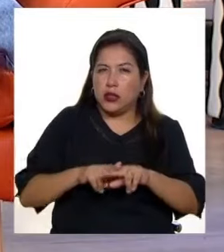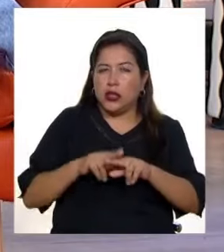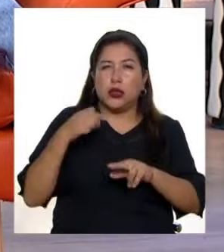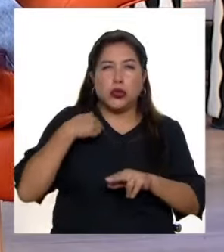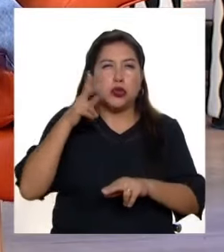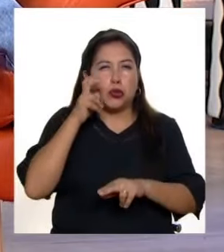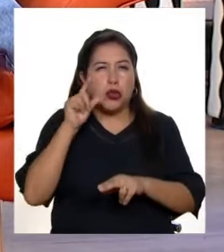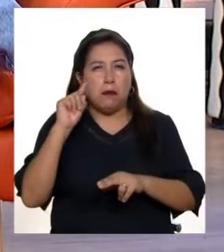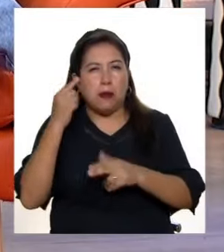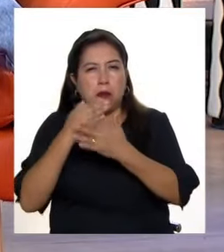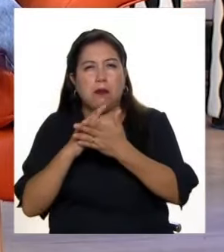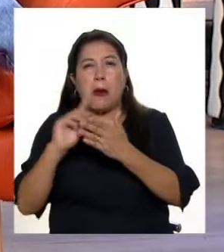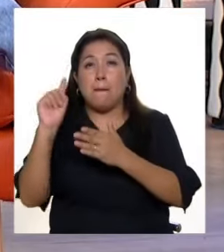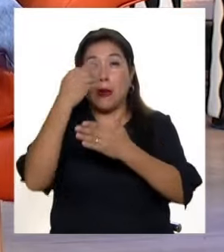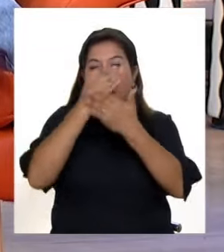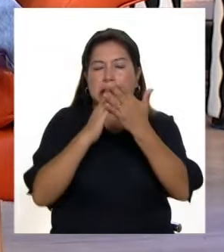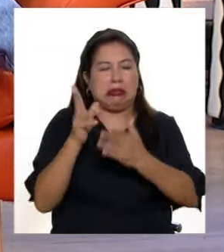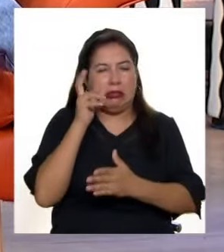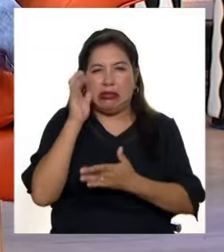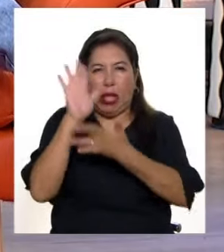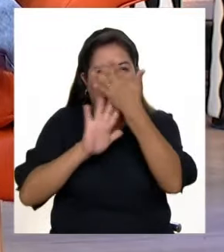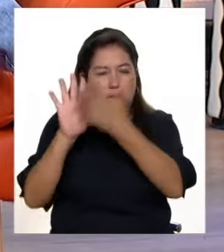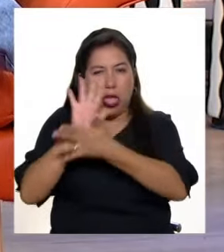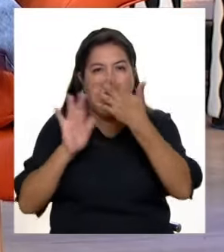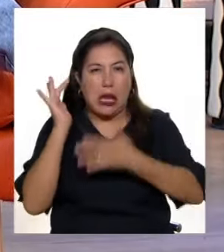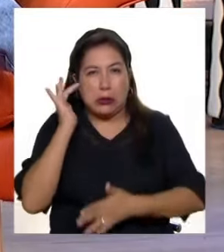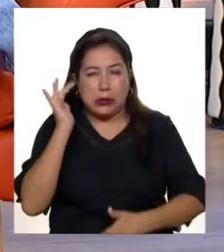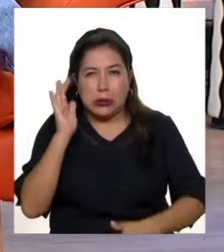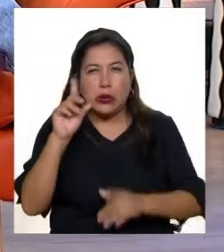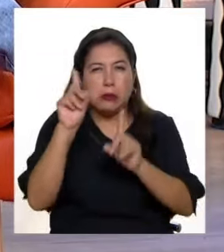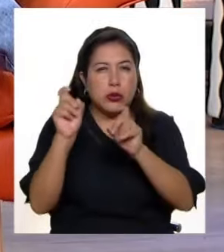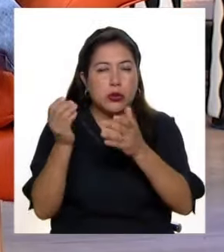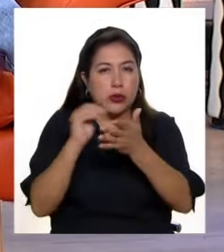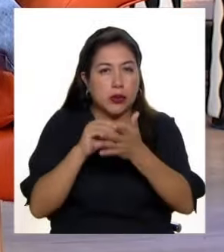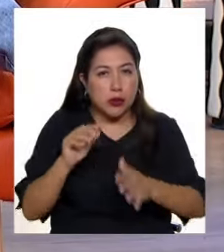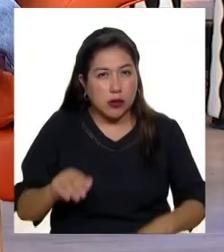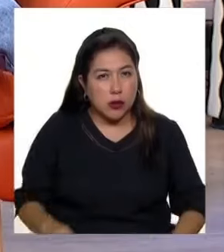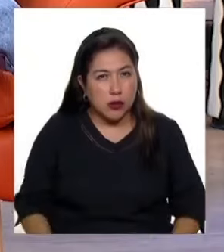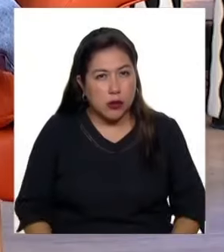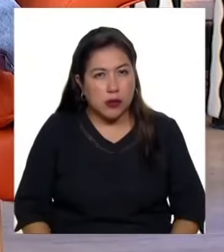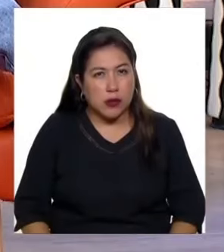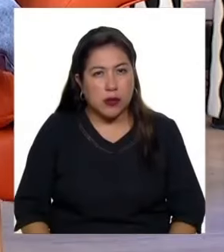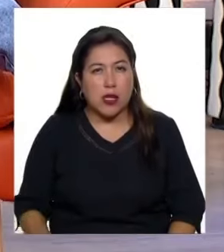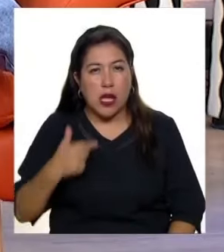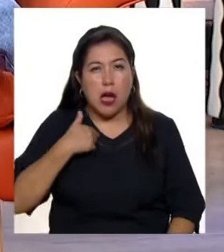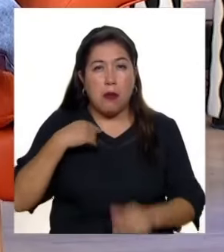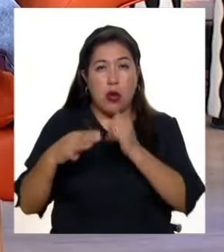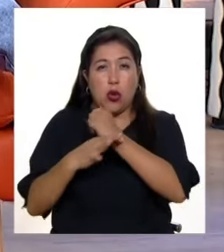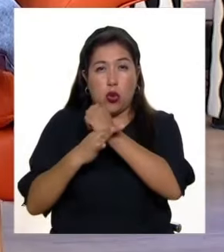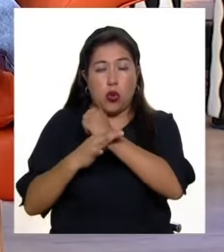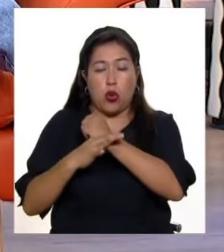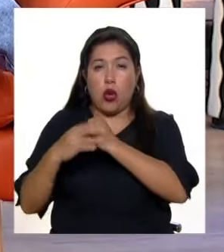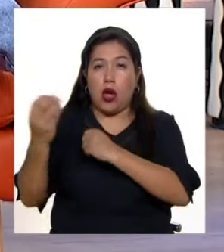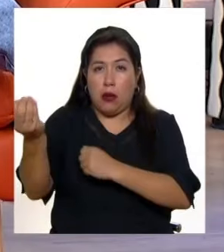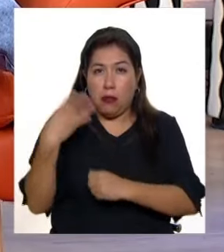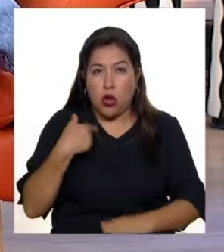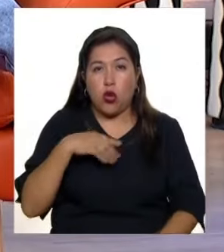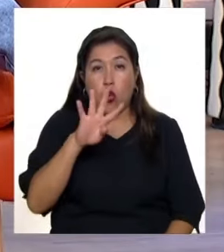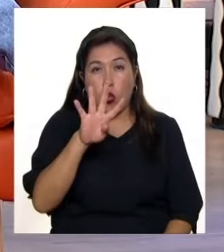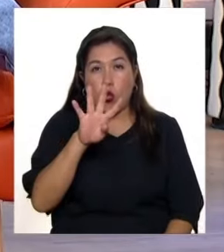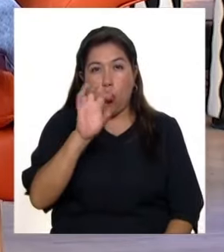Sí, la primera parte no te escuché muy bien. ¿Podrías repetir la primera parte de tu pregunta? A mí me detectaron a los 40 años que